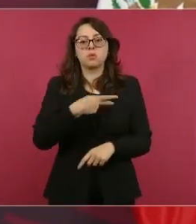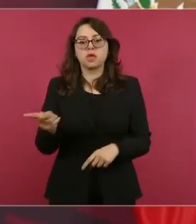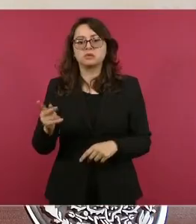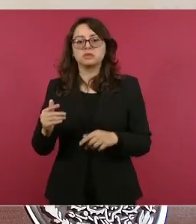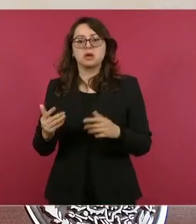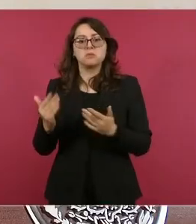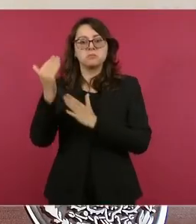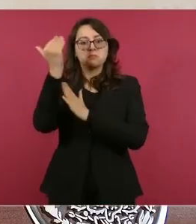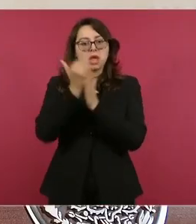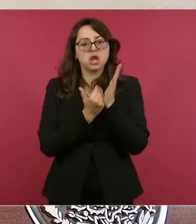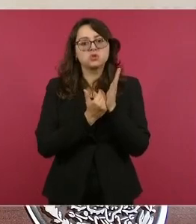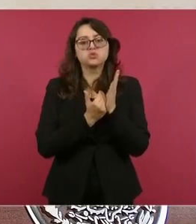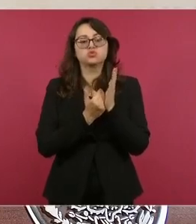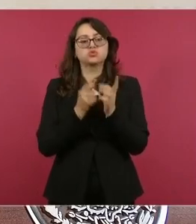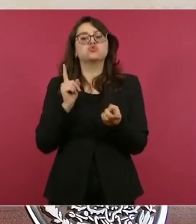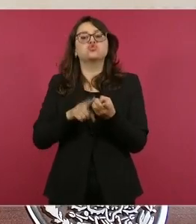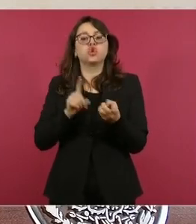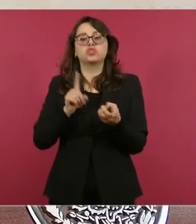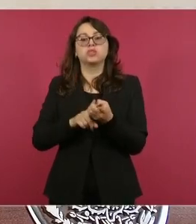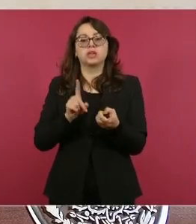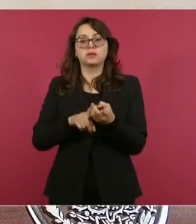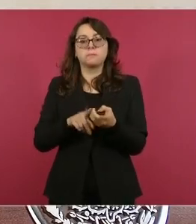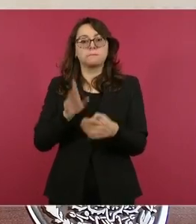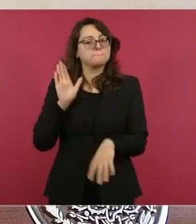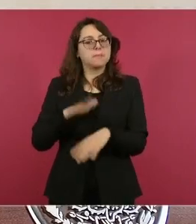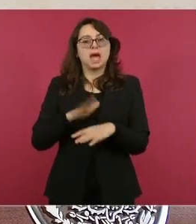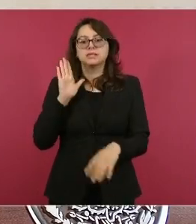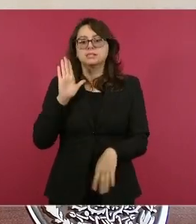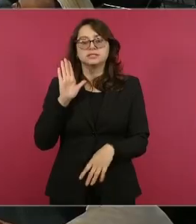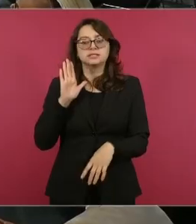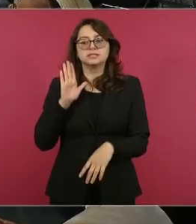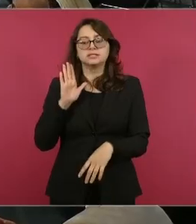pobreza en los últimos